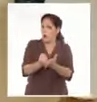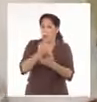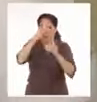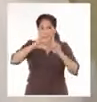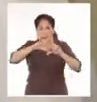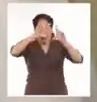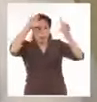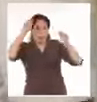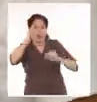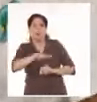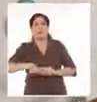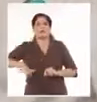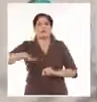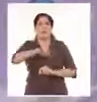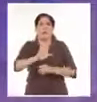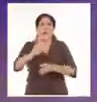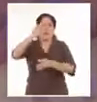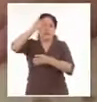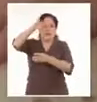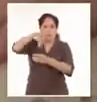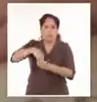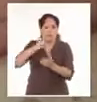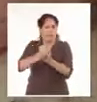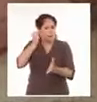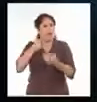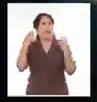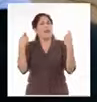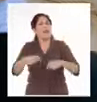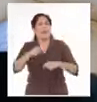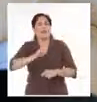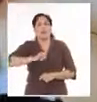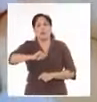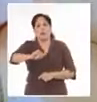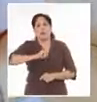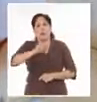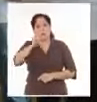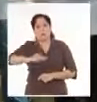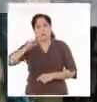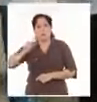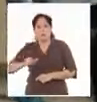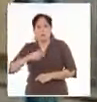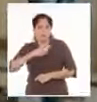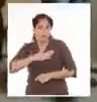una sociedad más inclusiva con garantía de derechos para estas personas.